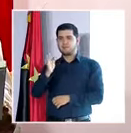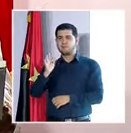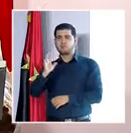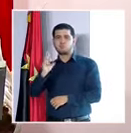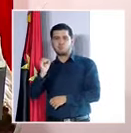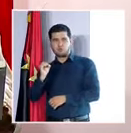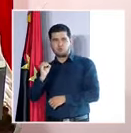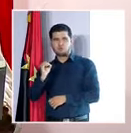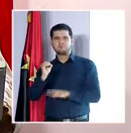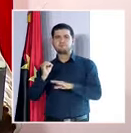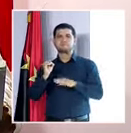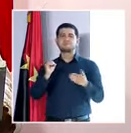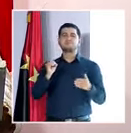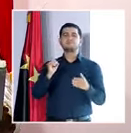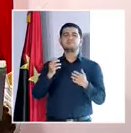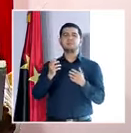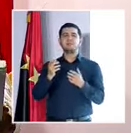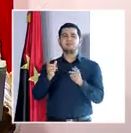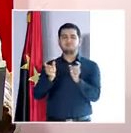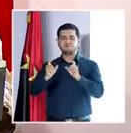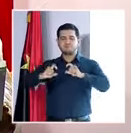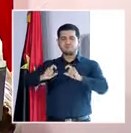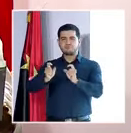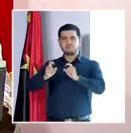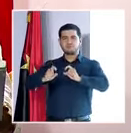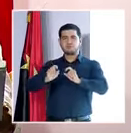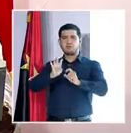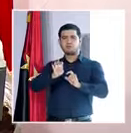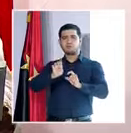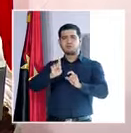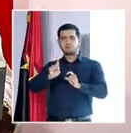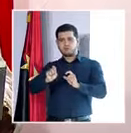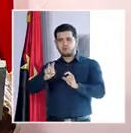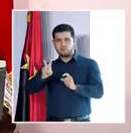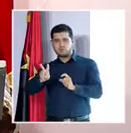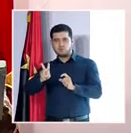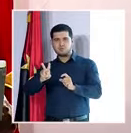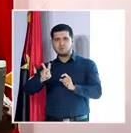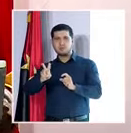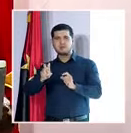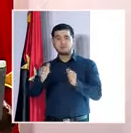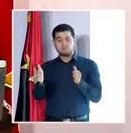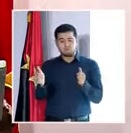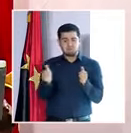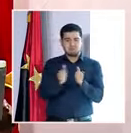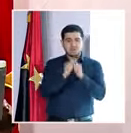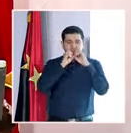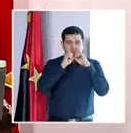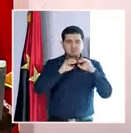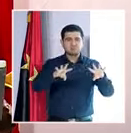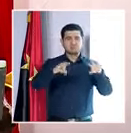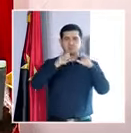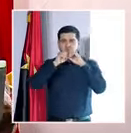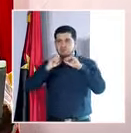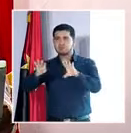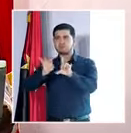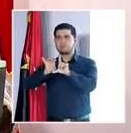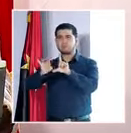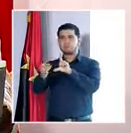nuestra emisora 91.2 Norte Estéreo, por acompañarnos en la transmisión de